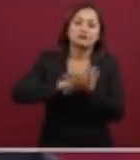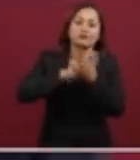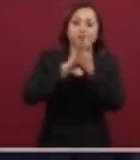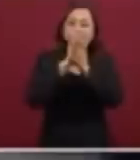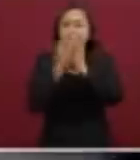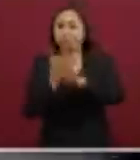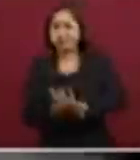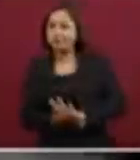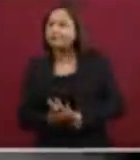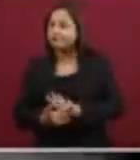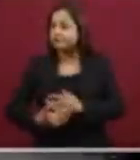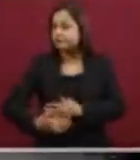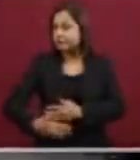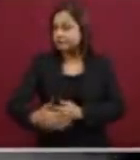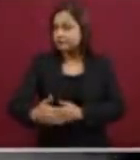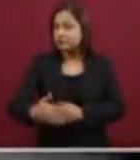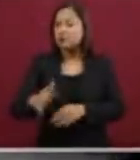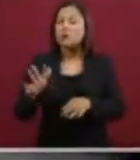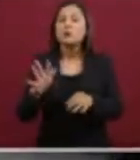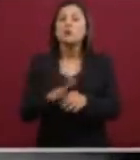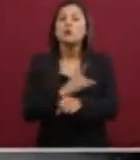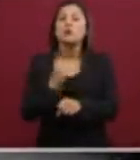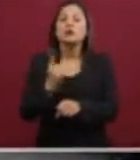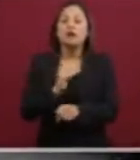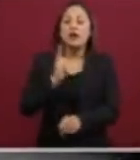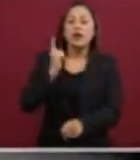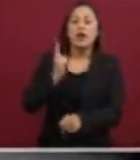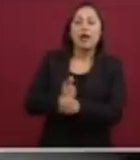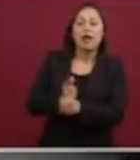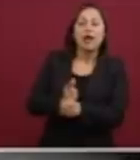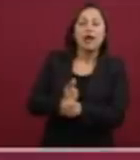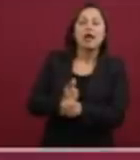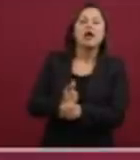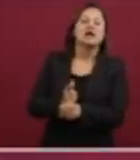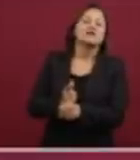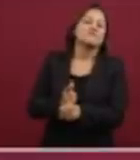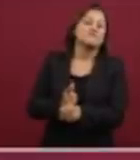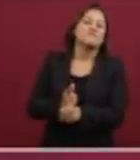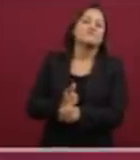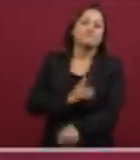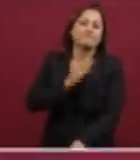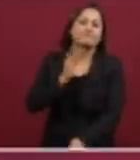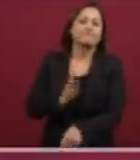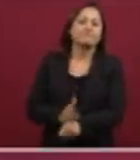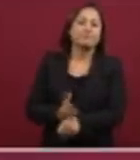porque no va a haber tolerancia a la impunidad.